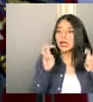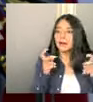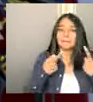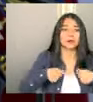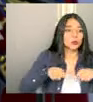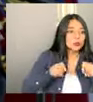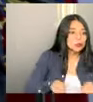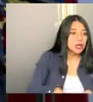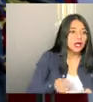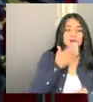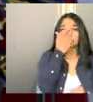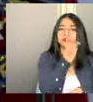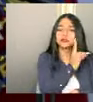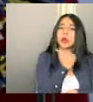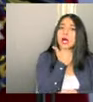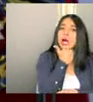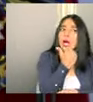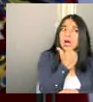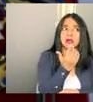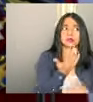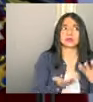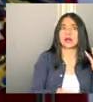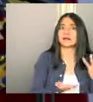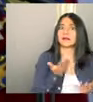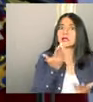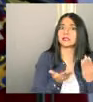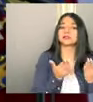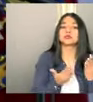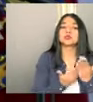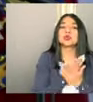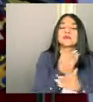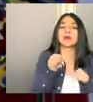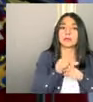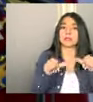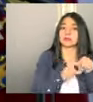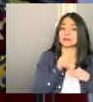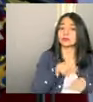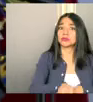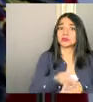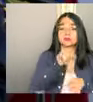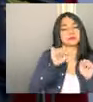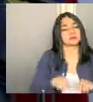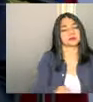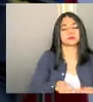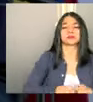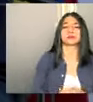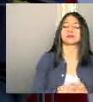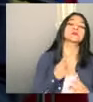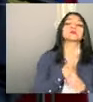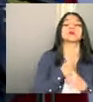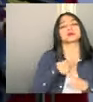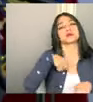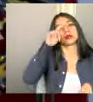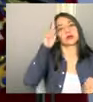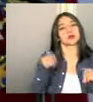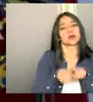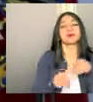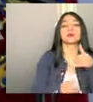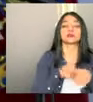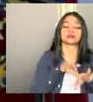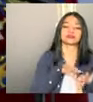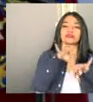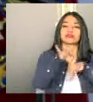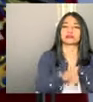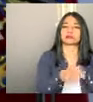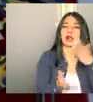contratos, decisiones que podrían esperar a la nueva administración, que así se lo haga. Por lo tanto, hemos quedado de acuerdo que el proceso de transición podría